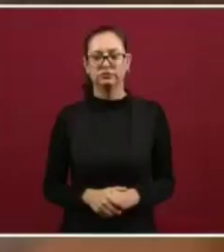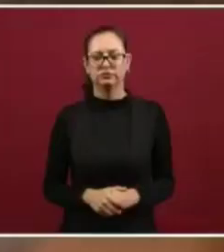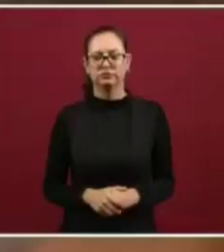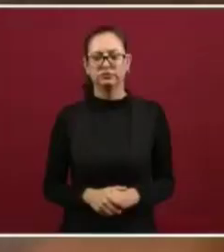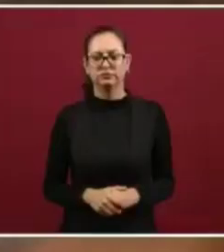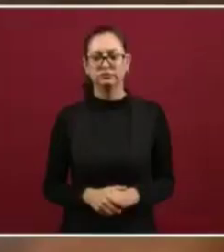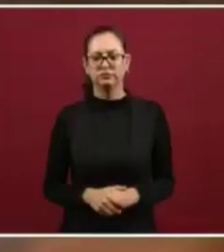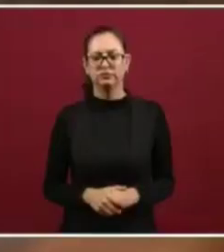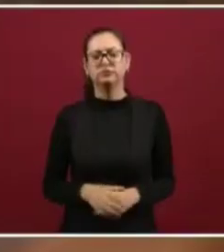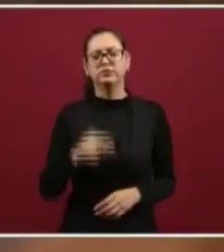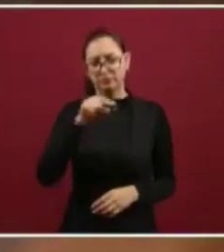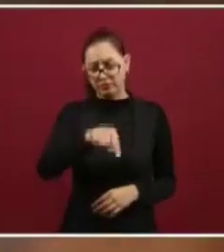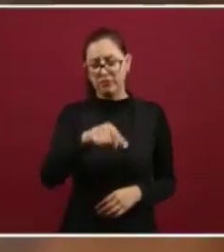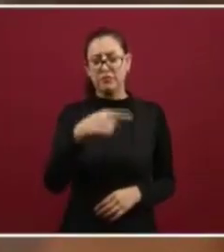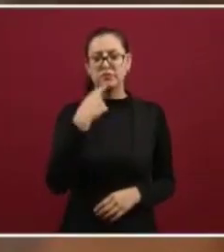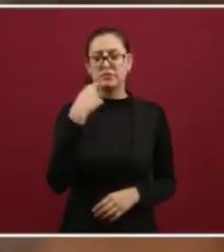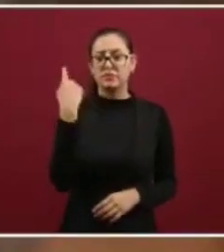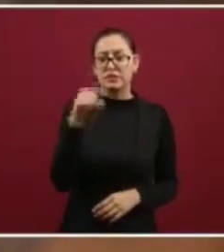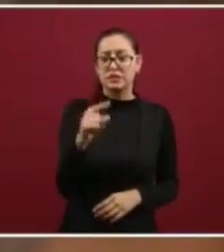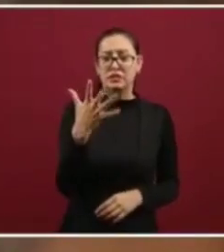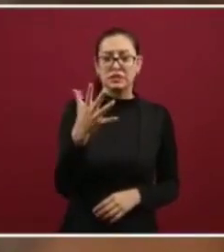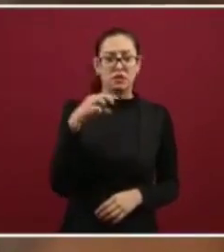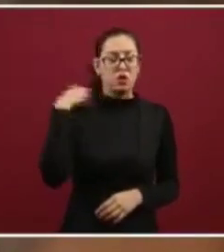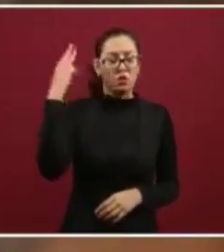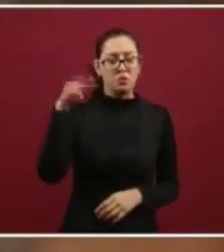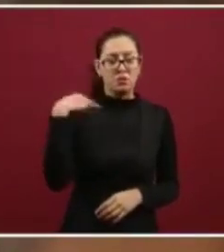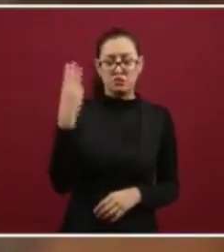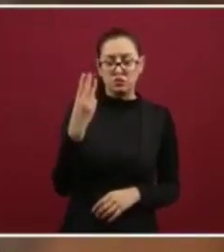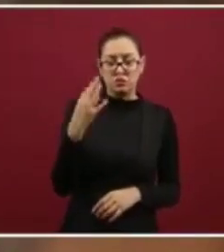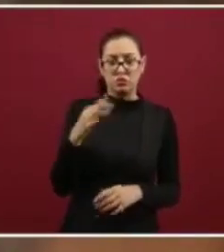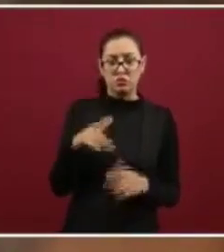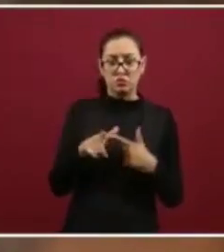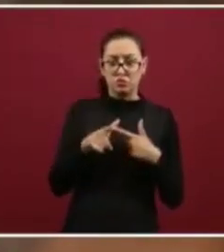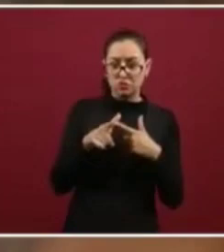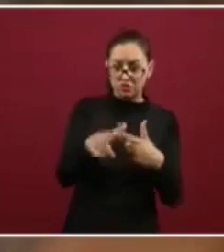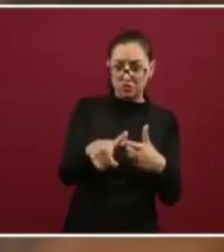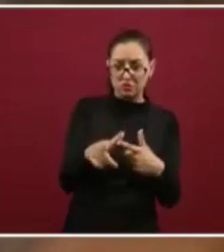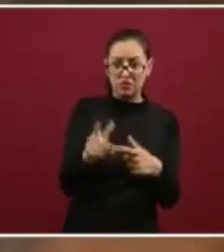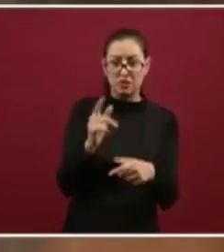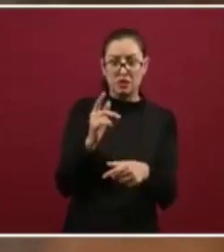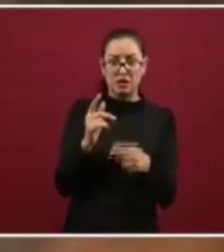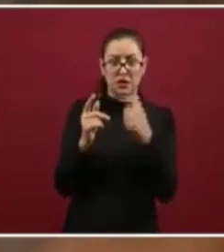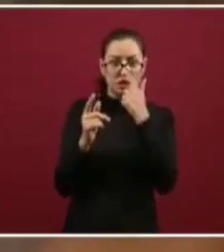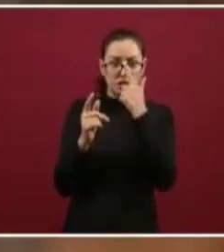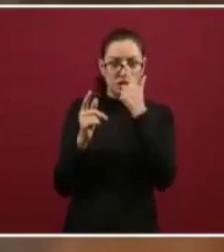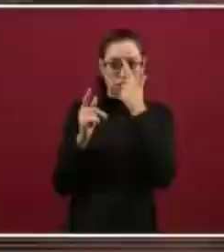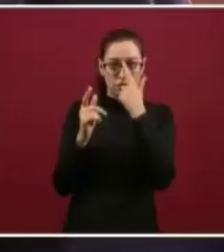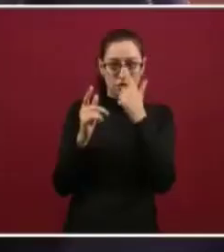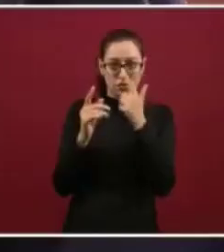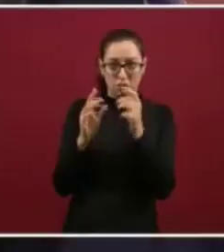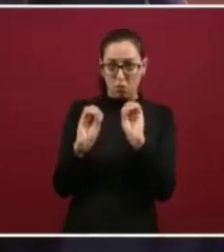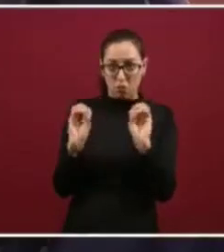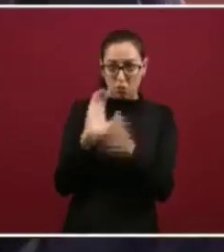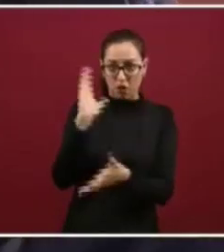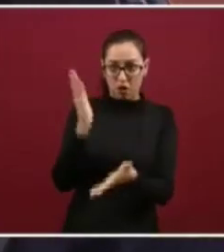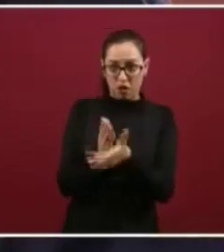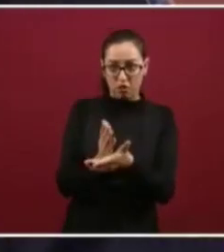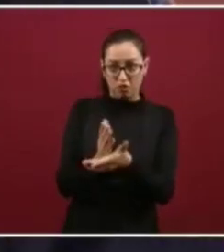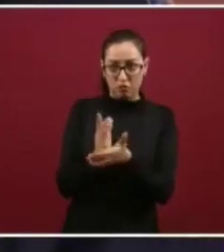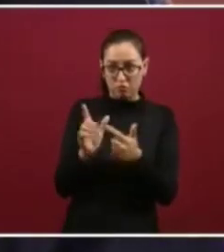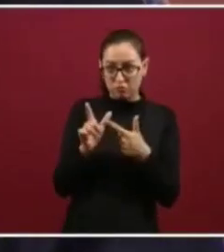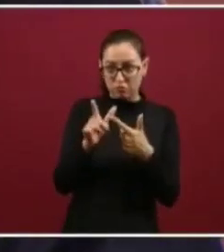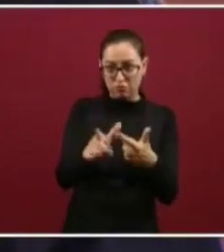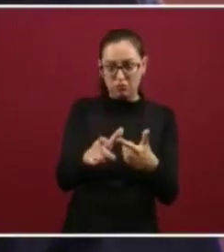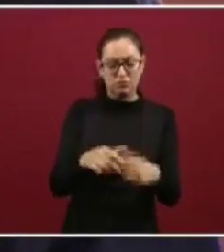La denuncia sobre esta planta se puso el 5 de marzo. Ya no hubo punto final. Sí lo está persiguiendo esta administración. Es que ya teníamos